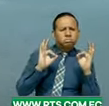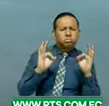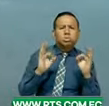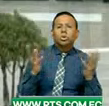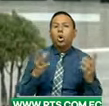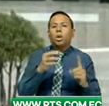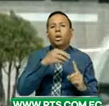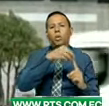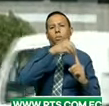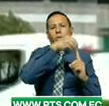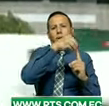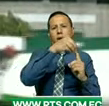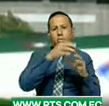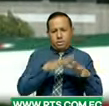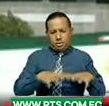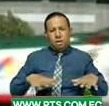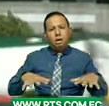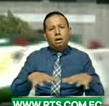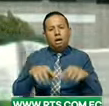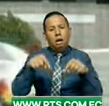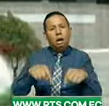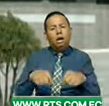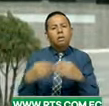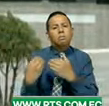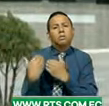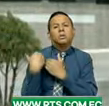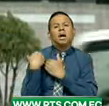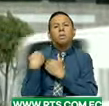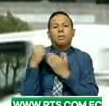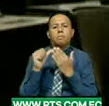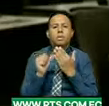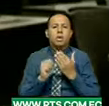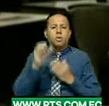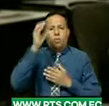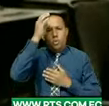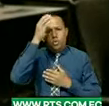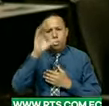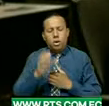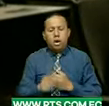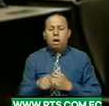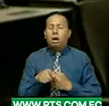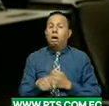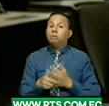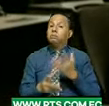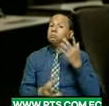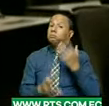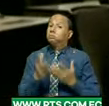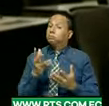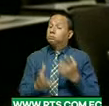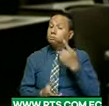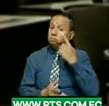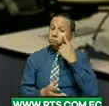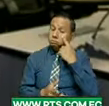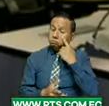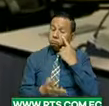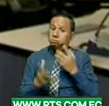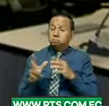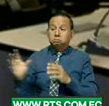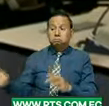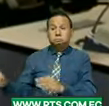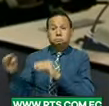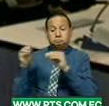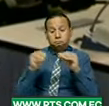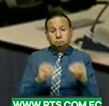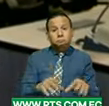del mundo. El predio está bajo la custodia del Ministerio de Cultura y hay una posibilidad de que sea la nueva sede del